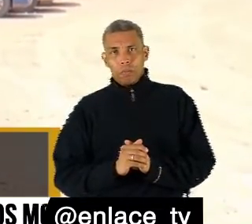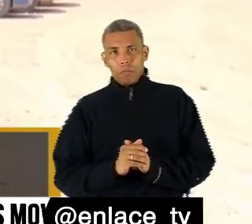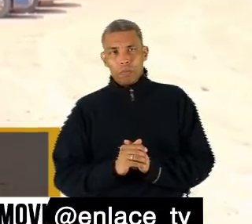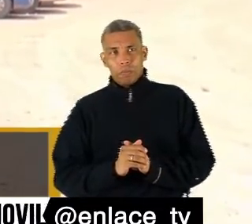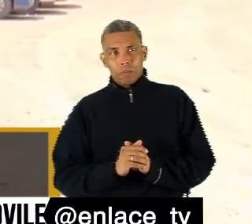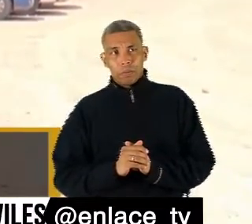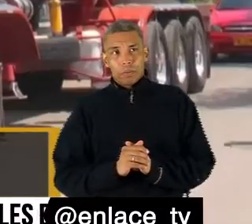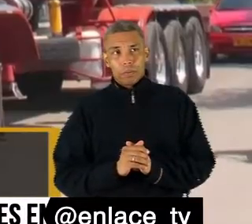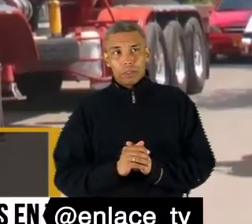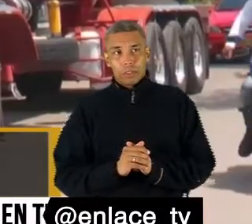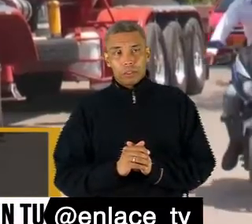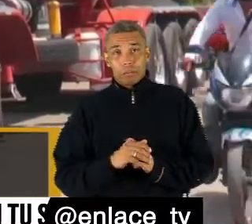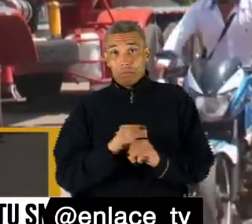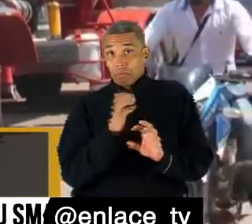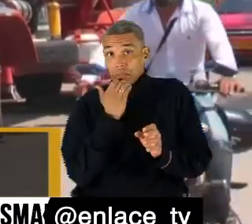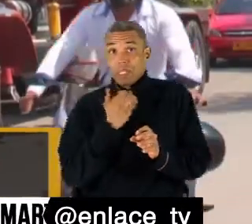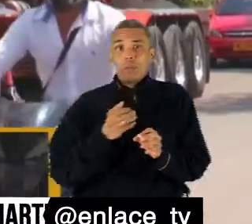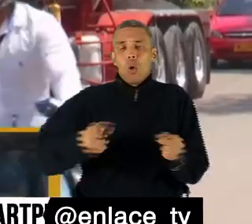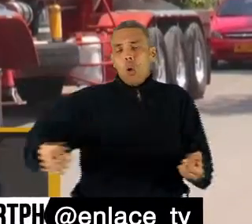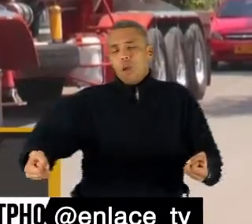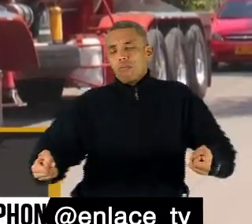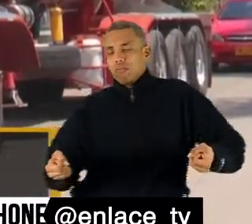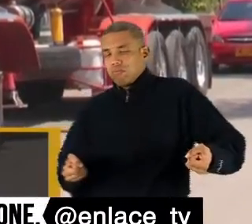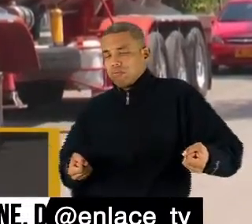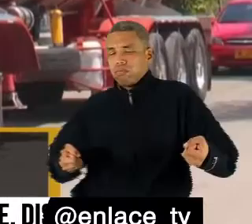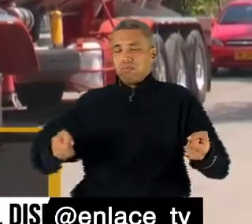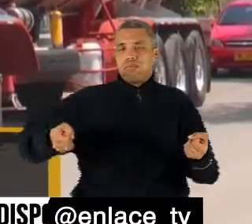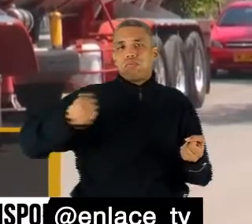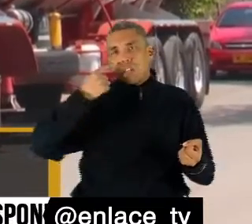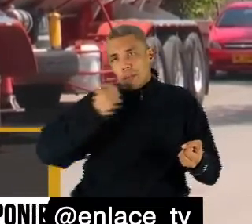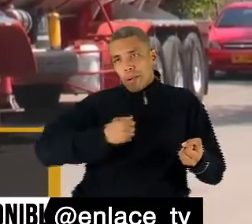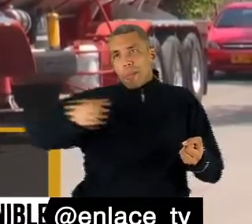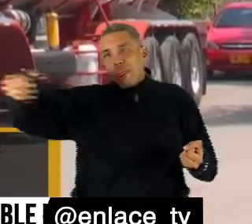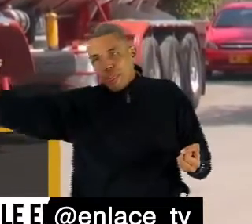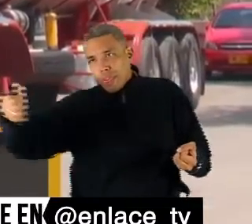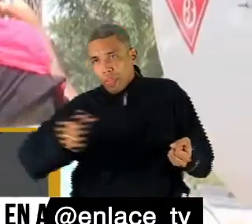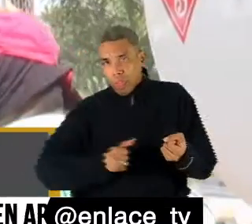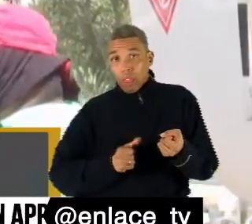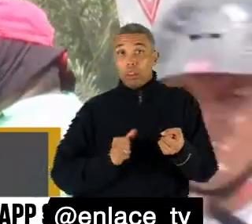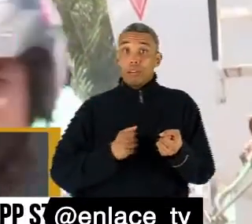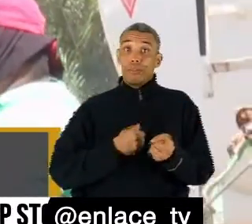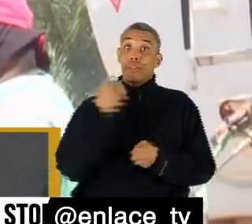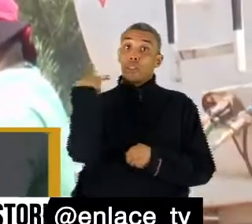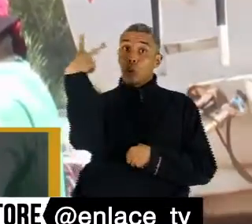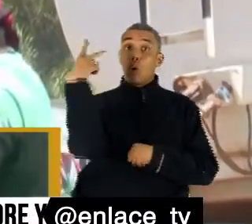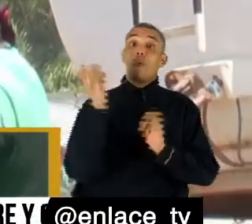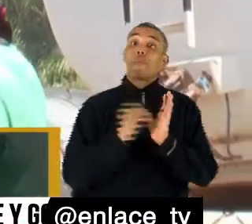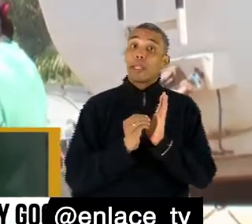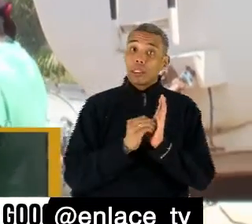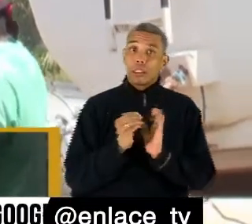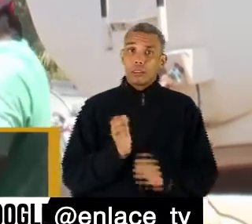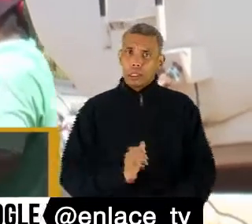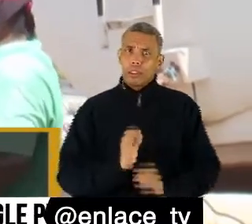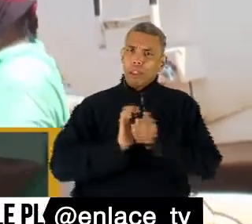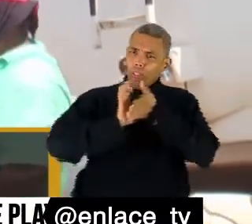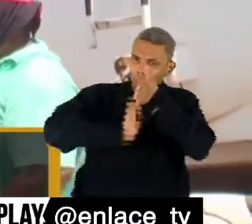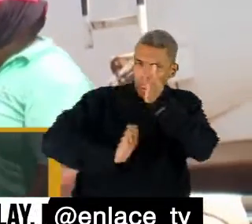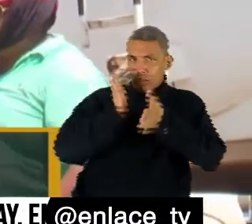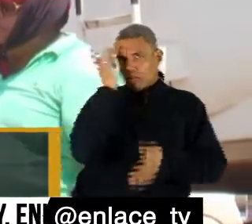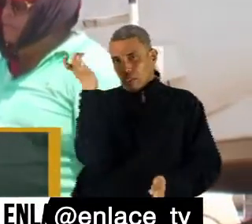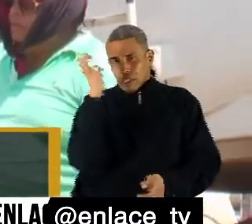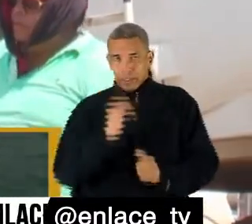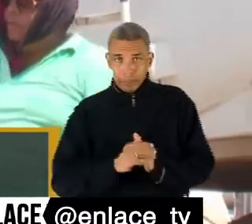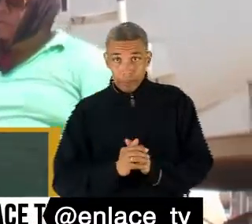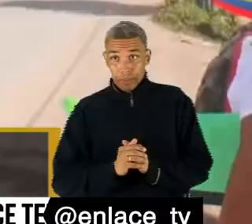estamos en promoción, cargamos dos viajes por el precio de uno. El comité organizador de la protesta asegura que las grandes multinacionales, mediante